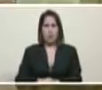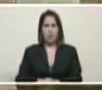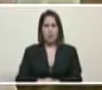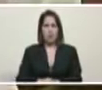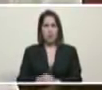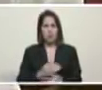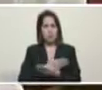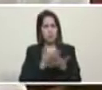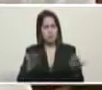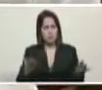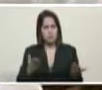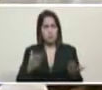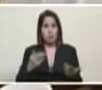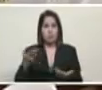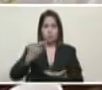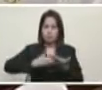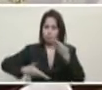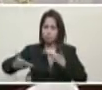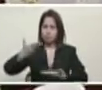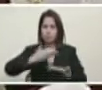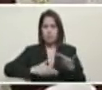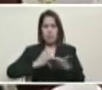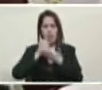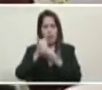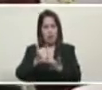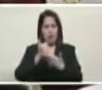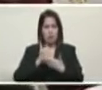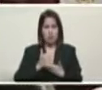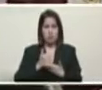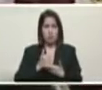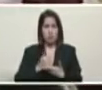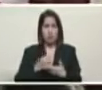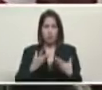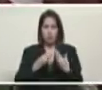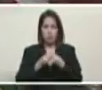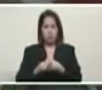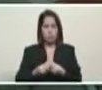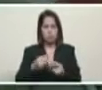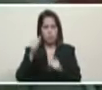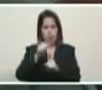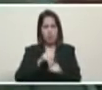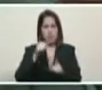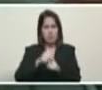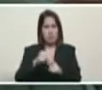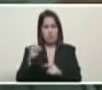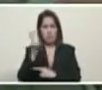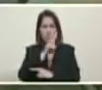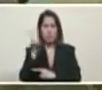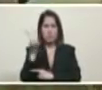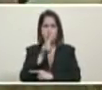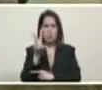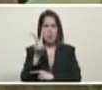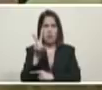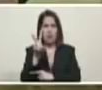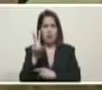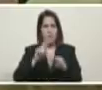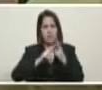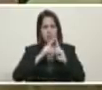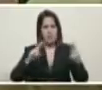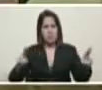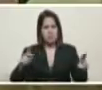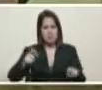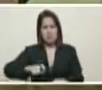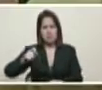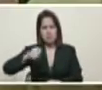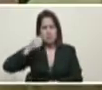Bolivariana. Cuenten ustedes conmigo para continuar la brega, la batalla por la Venezuela de paz que merece nuestro